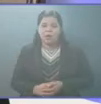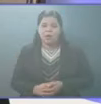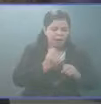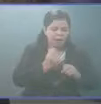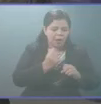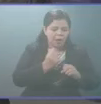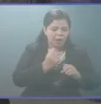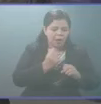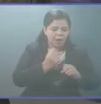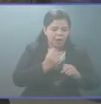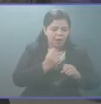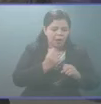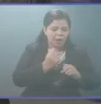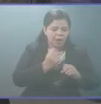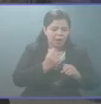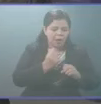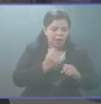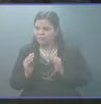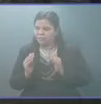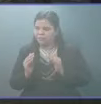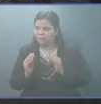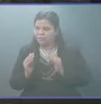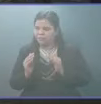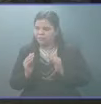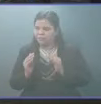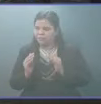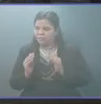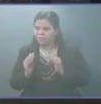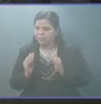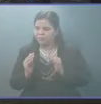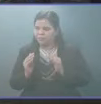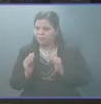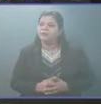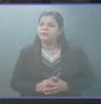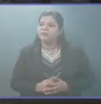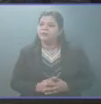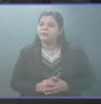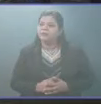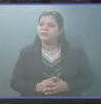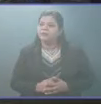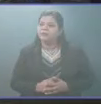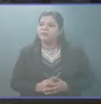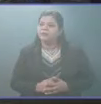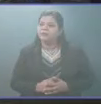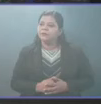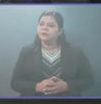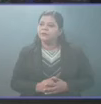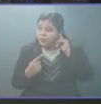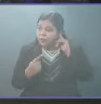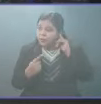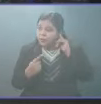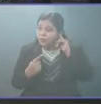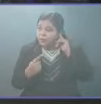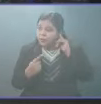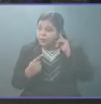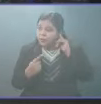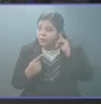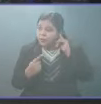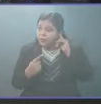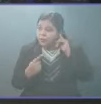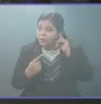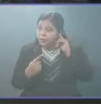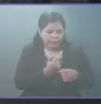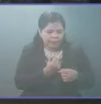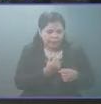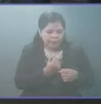sea, sino que son otro tipo de ejercicios. Fíjese que el ejercicio que usted menciona, como hacer limpieza